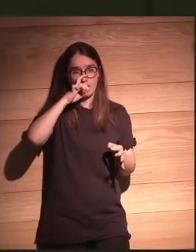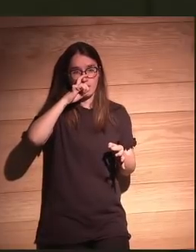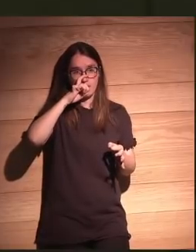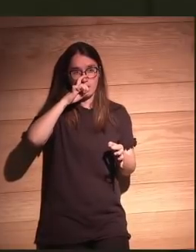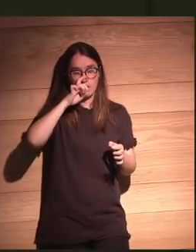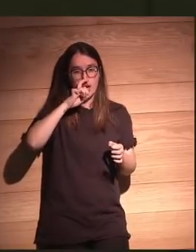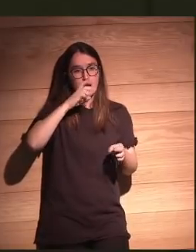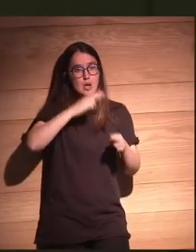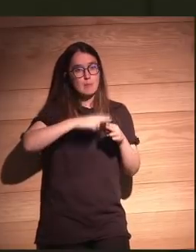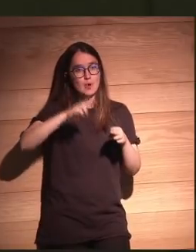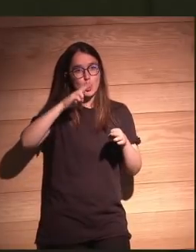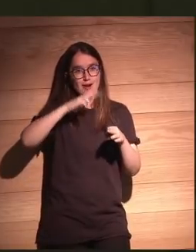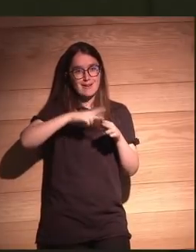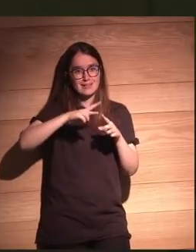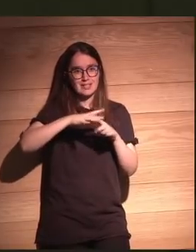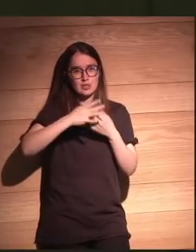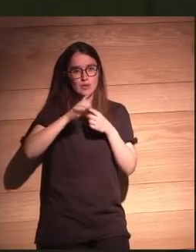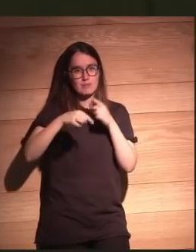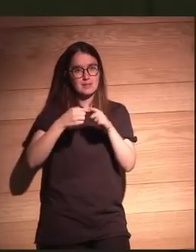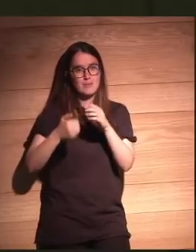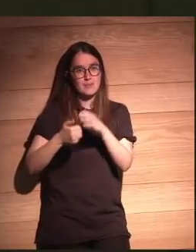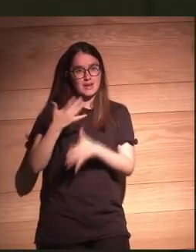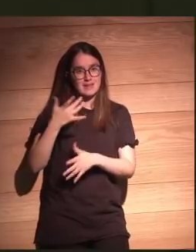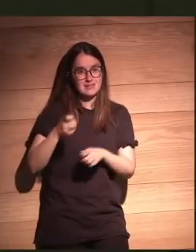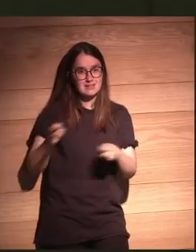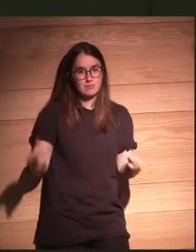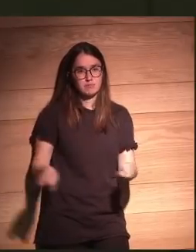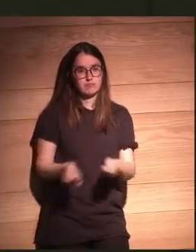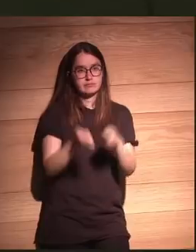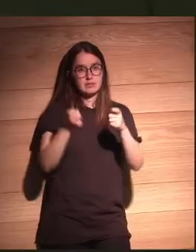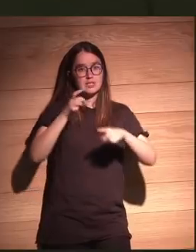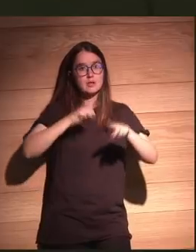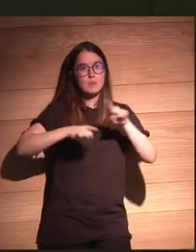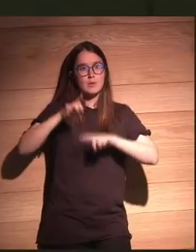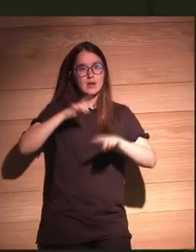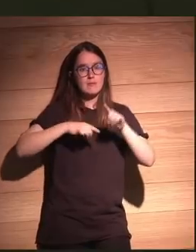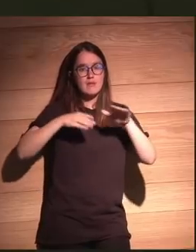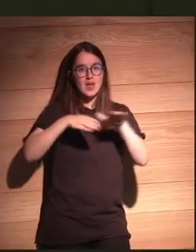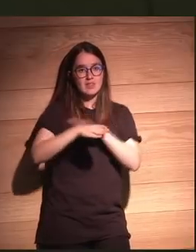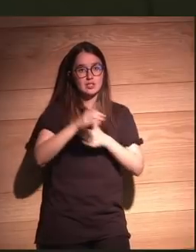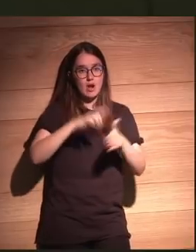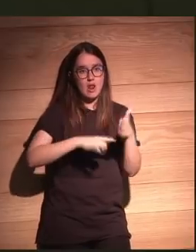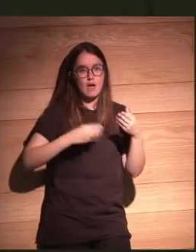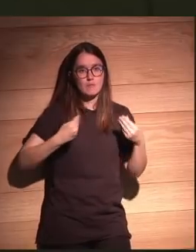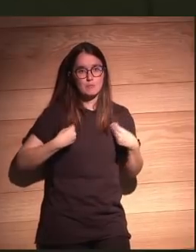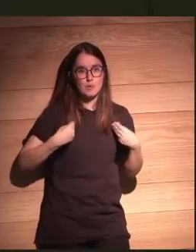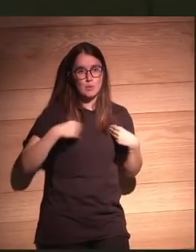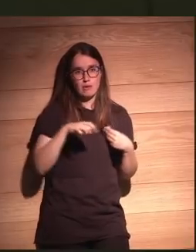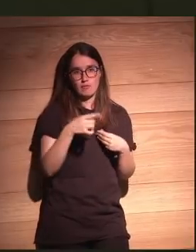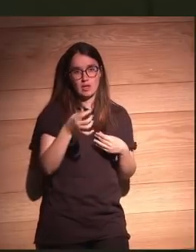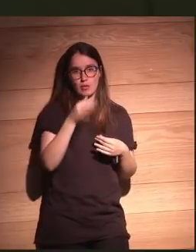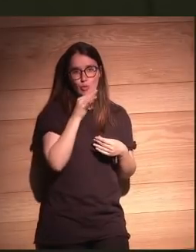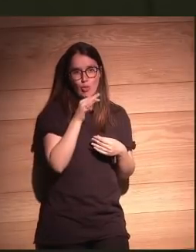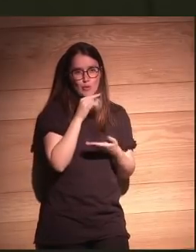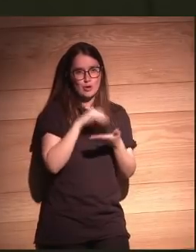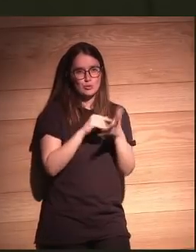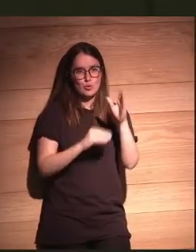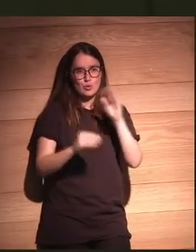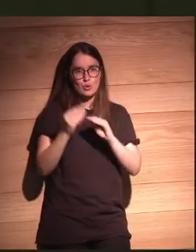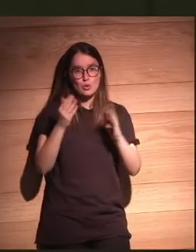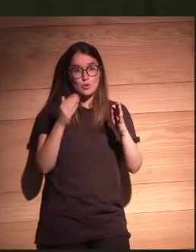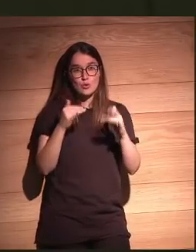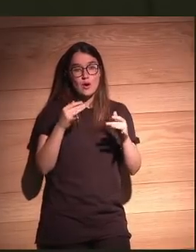escena política y en la escena de la prensa ese problema de acceso a la vivienda que no está resuelto. Yo creo que respecto